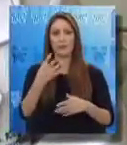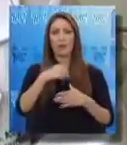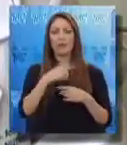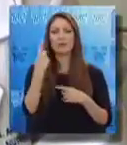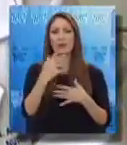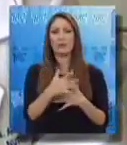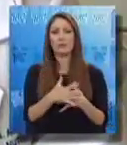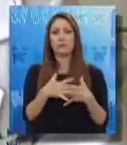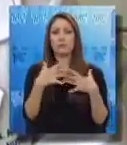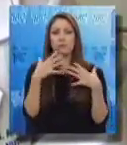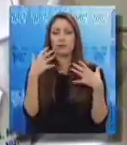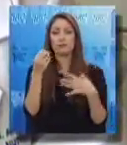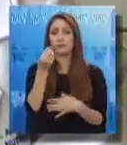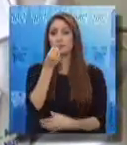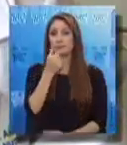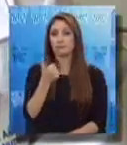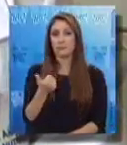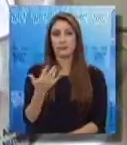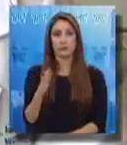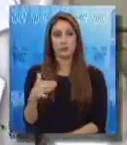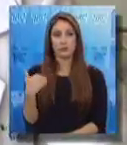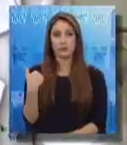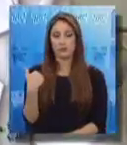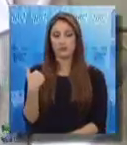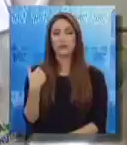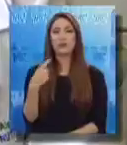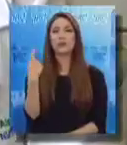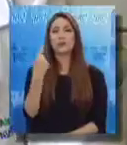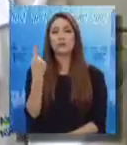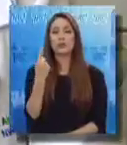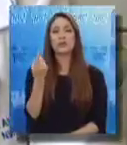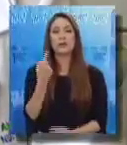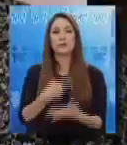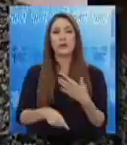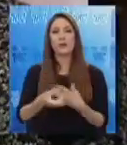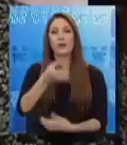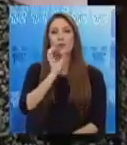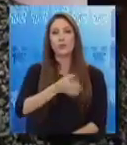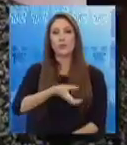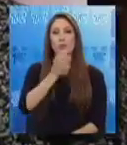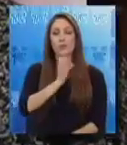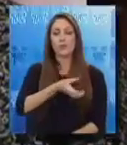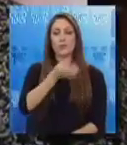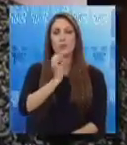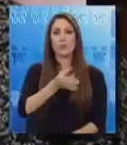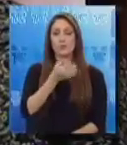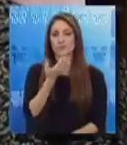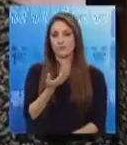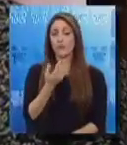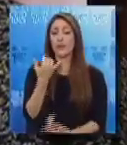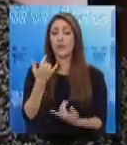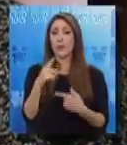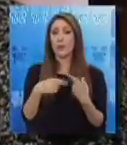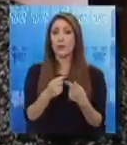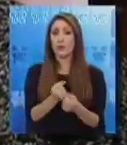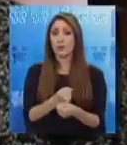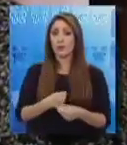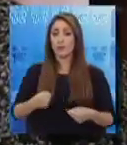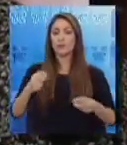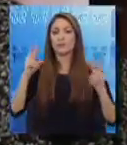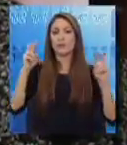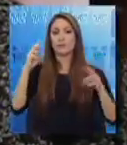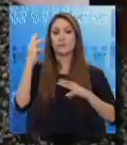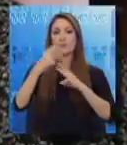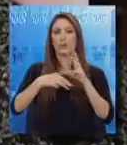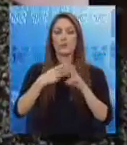hinchados. Mal alimentados, no tienen proteína y solo se llenan de líquidos. Es un problema mundial, el problema de la obesidad, donde la